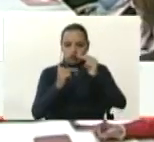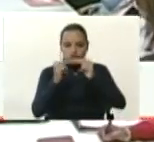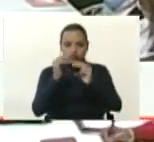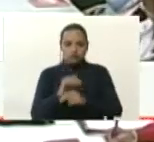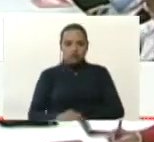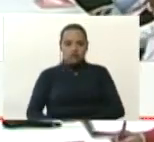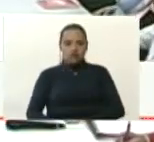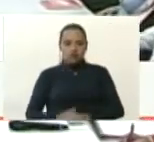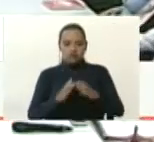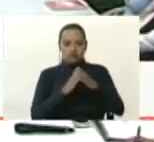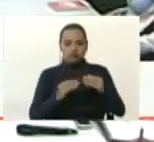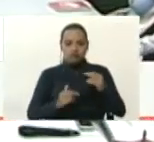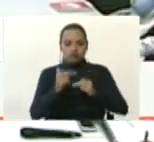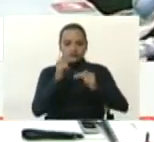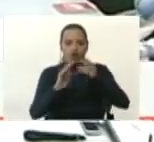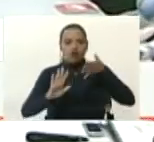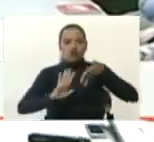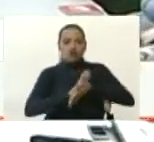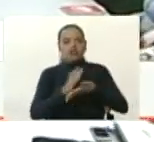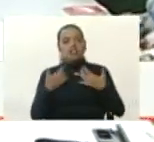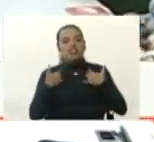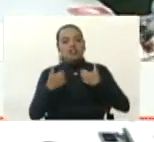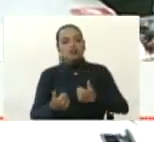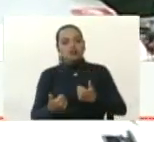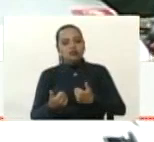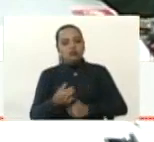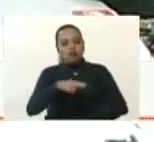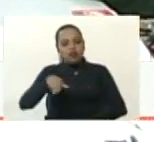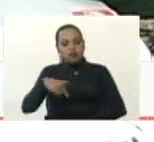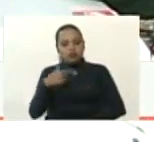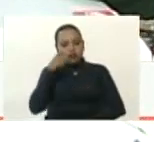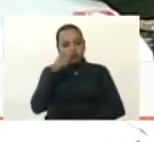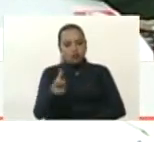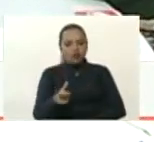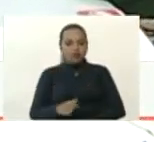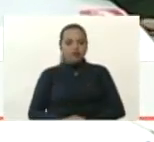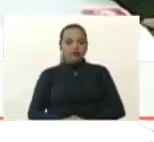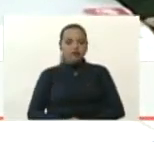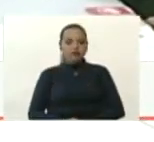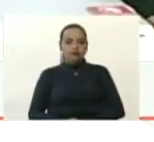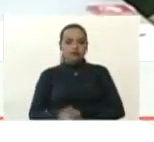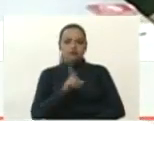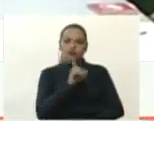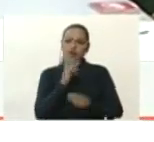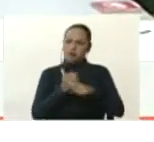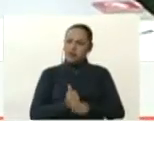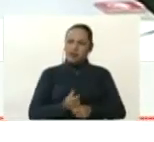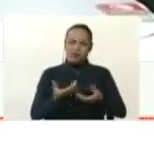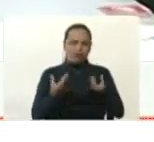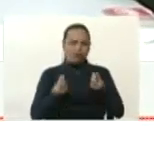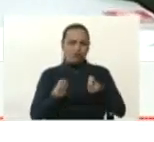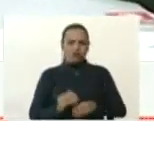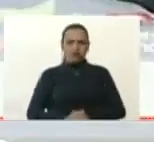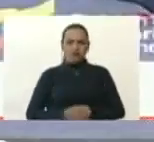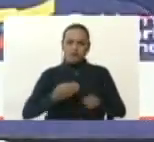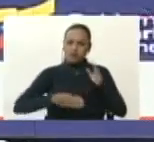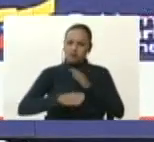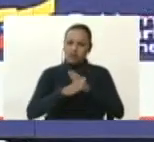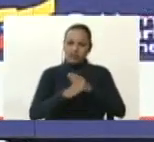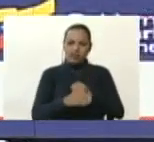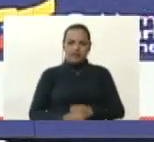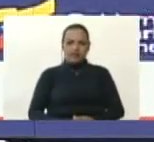toda la infraestructura que tiene que ver con la salud de nuestro pueblo. Y no vamos a esperar mucho, vamos a irnos